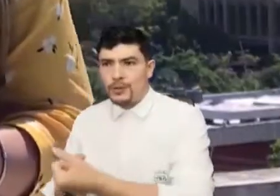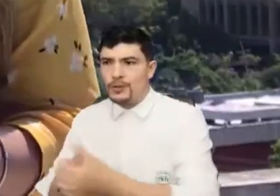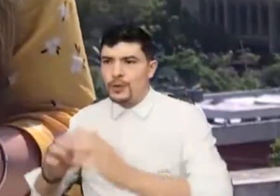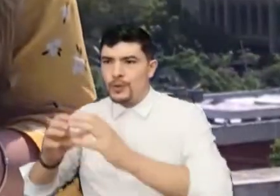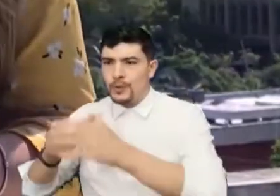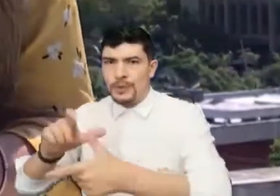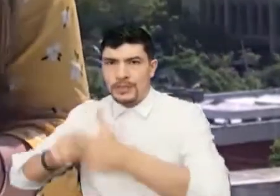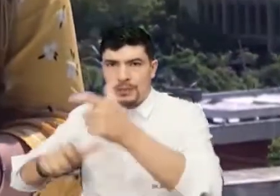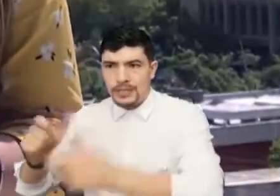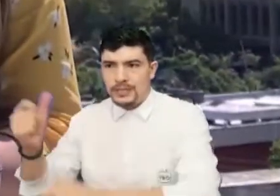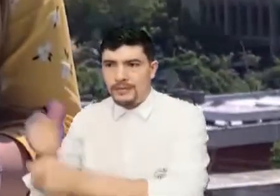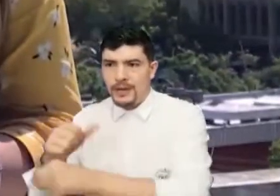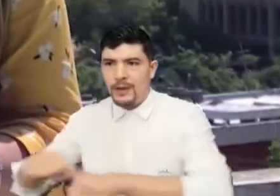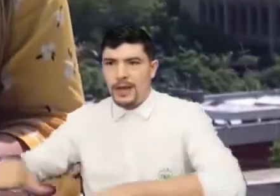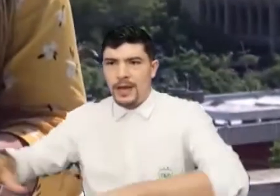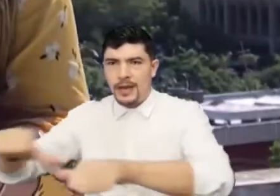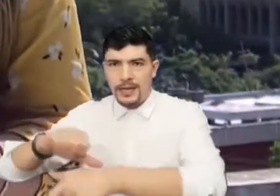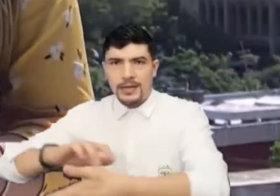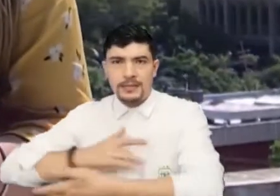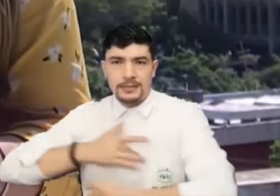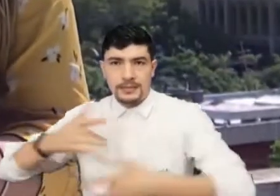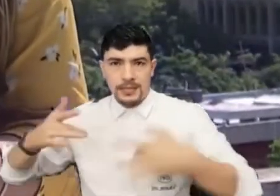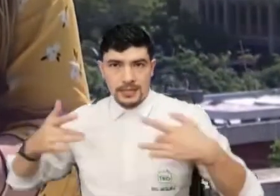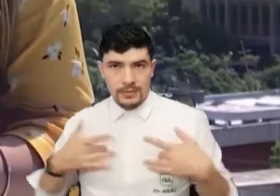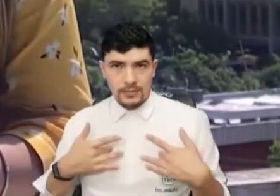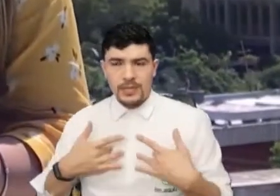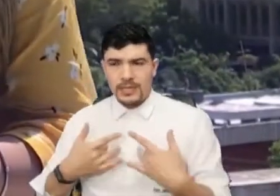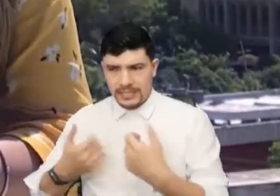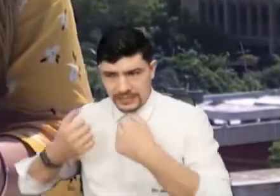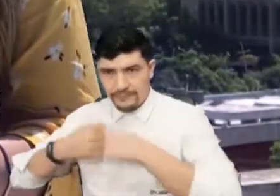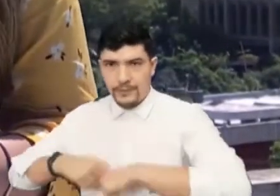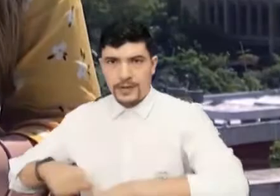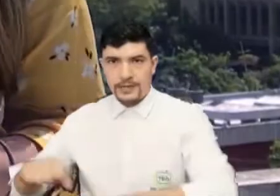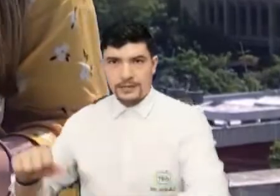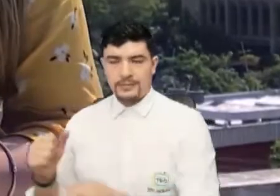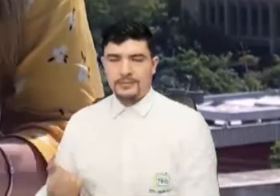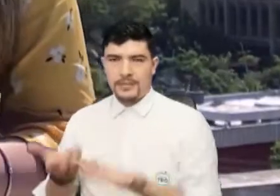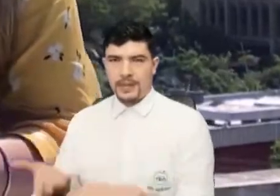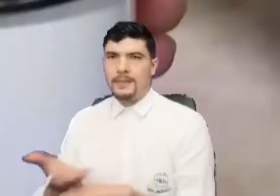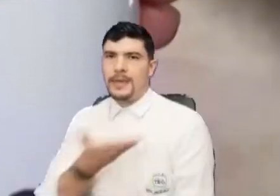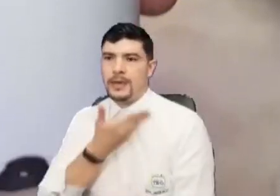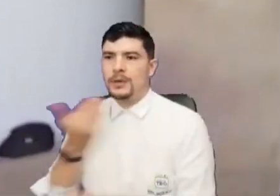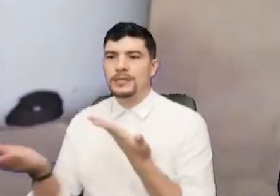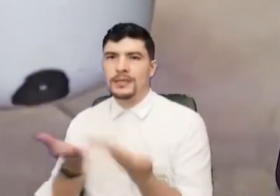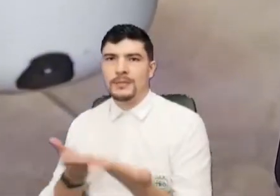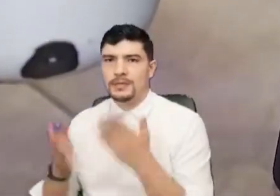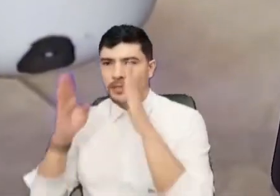informas a gira iglesias desde la región caribe para la alianza regional informativa